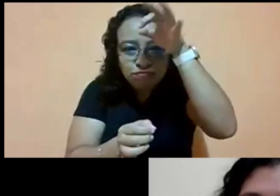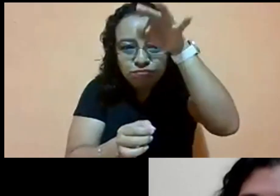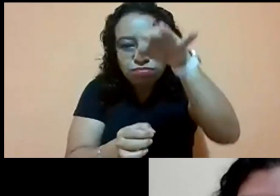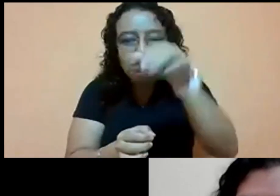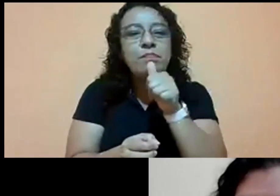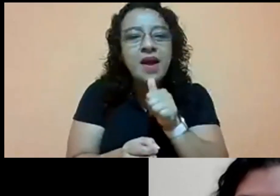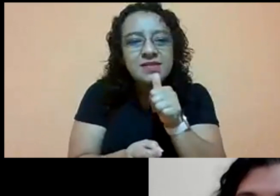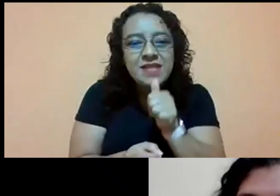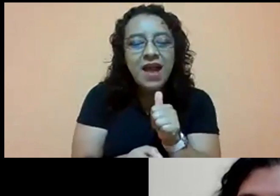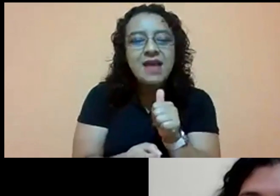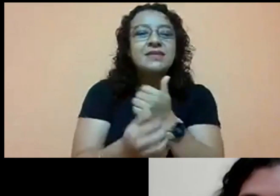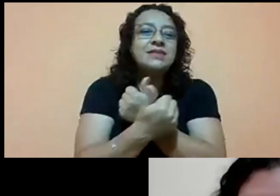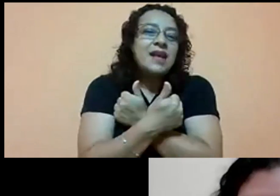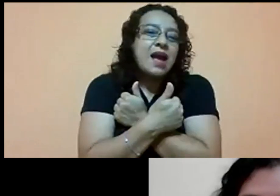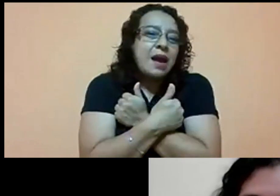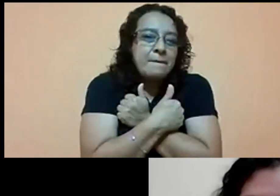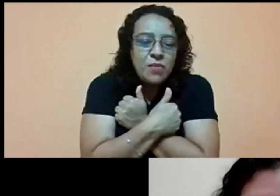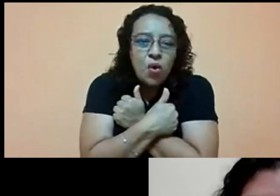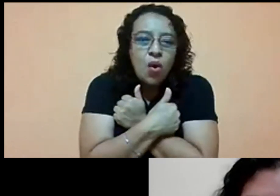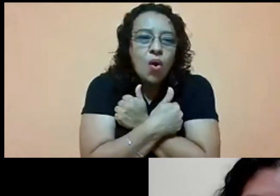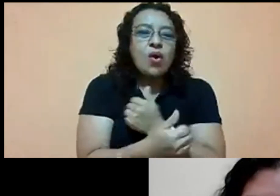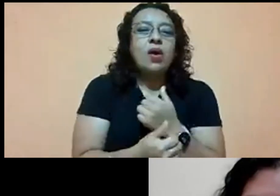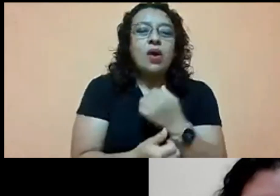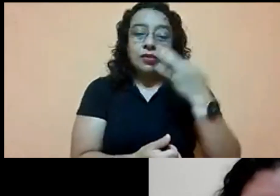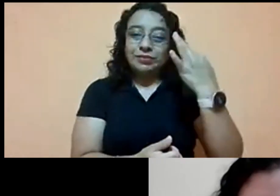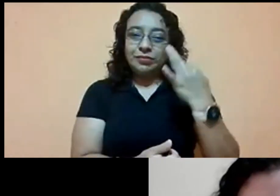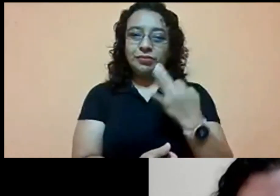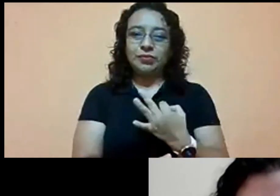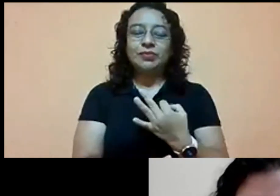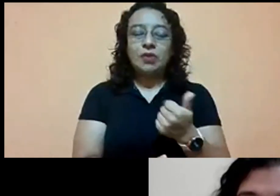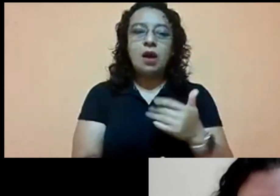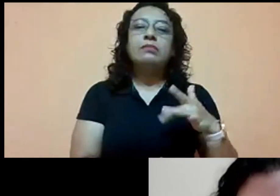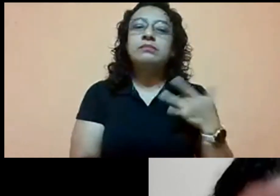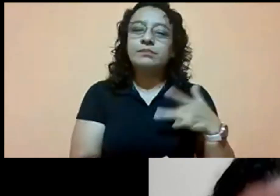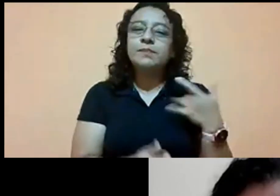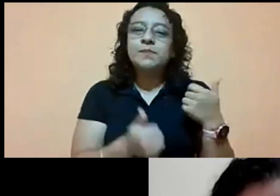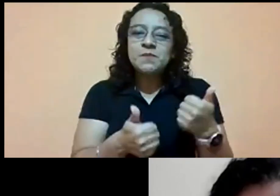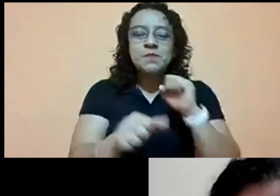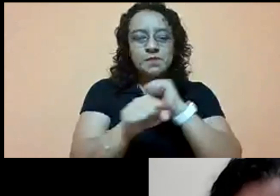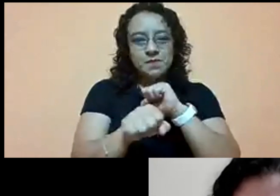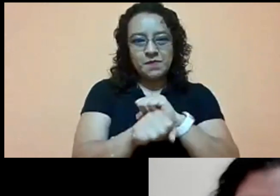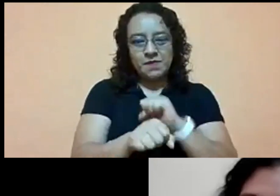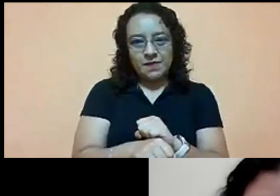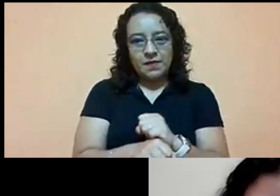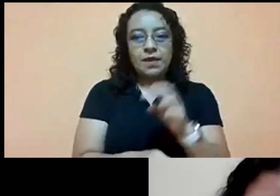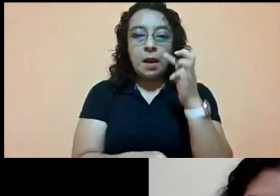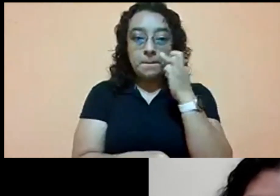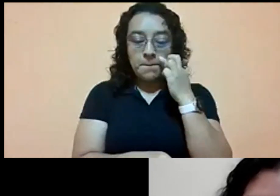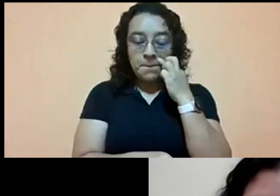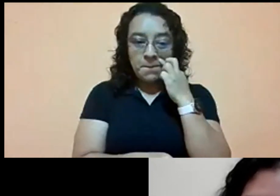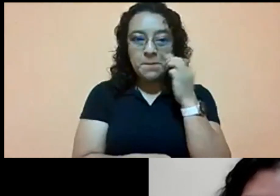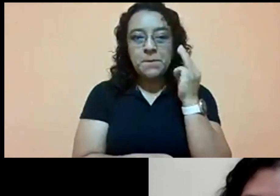amor y el orgullo con que ellos desempeñan cada una de sus labores. A los padres de familia,